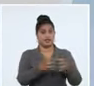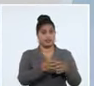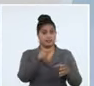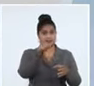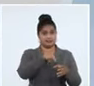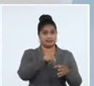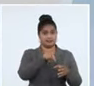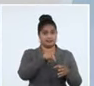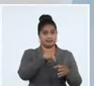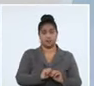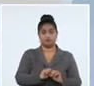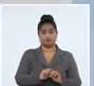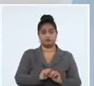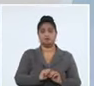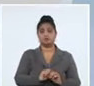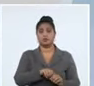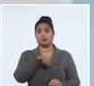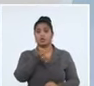5.731, el